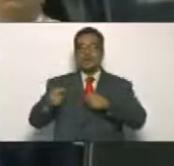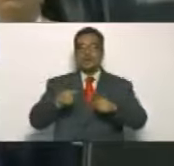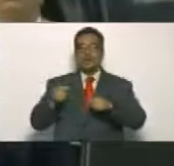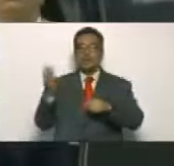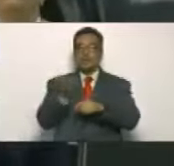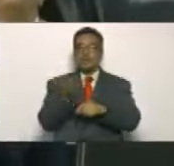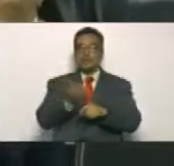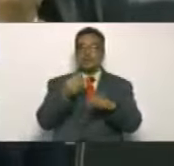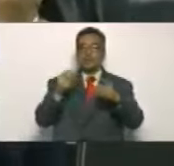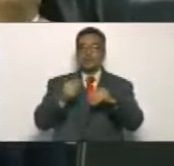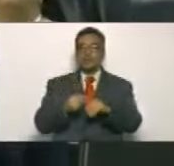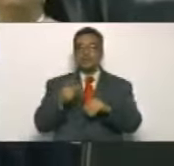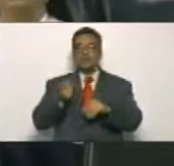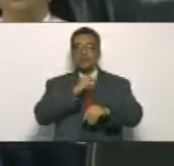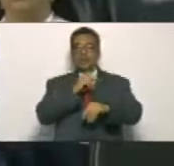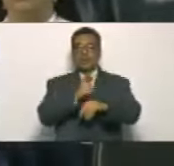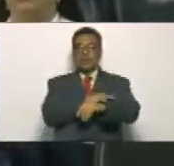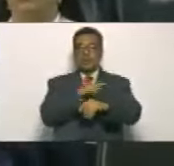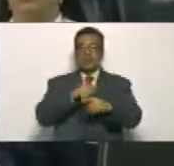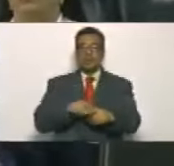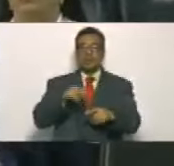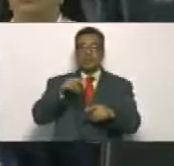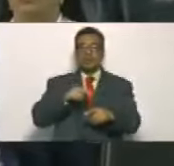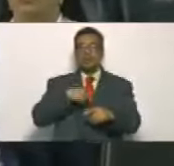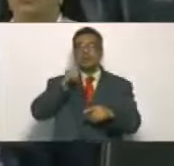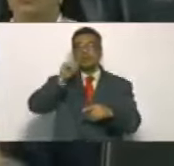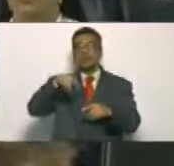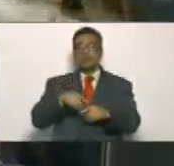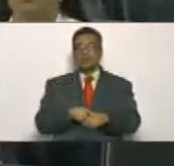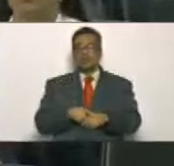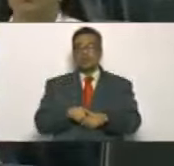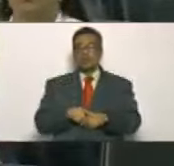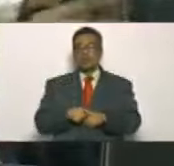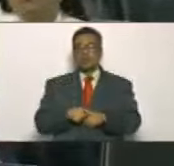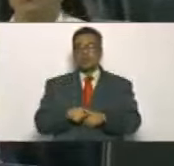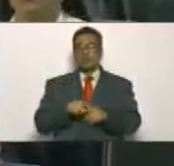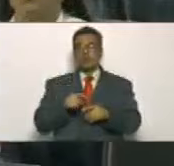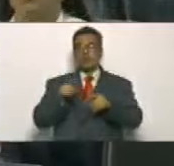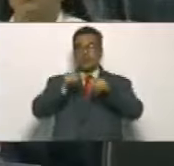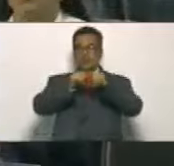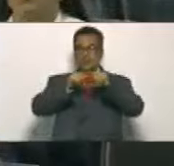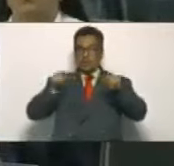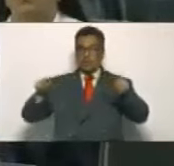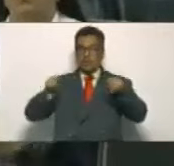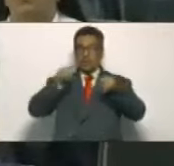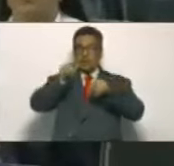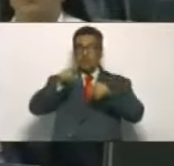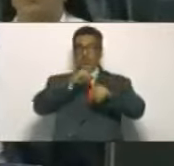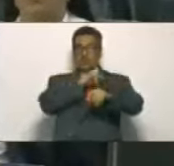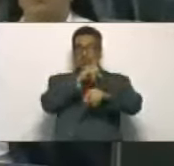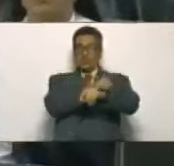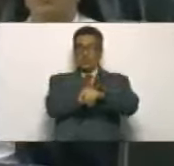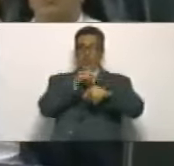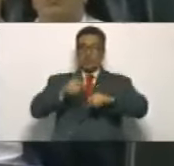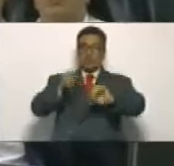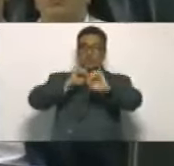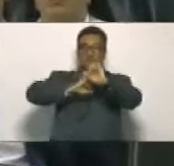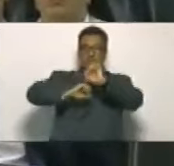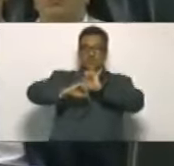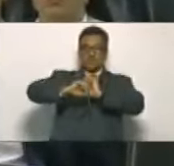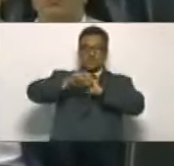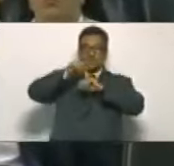violentas bastantes más pueblos que los palestinos. Y, por supuesto, subrayar con toda su fuerza que